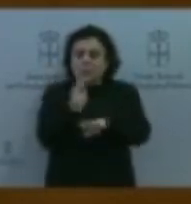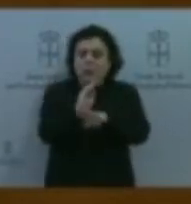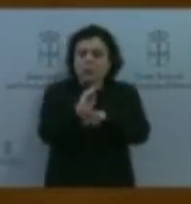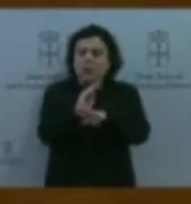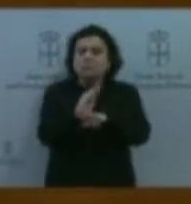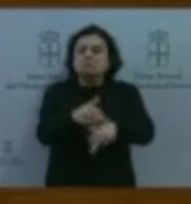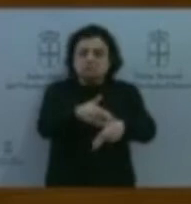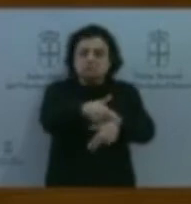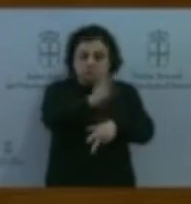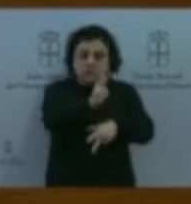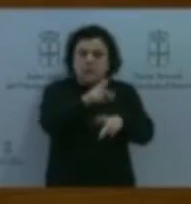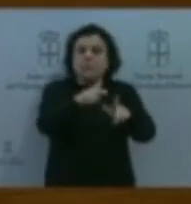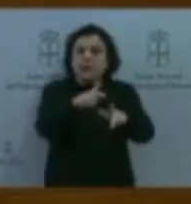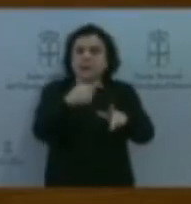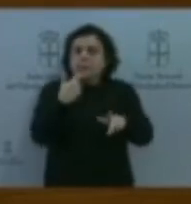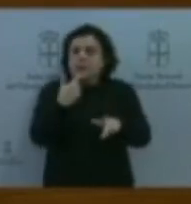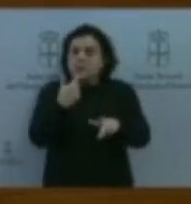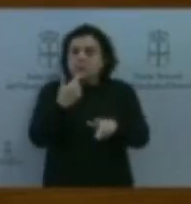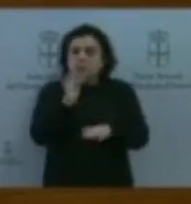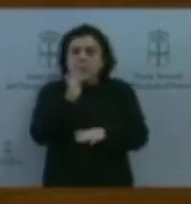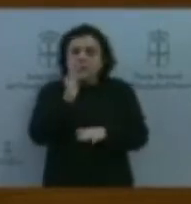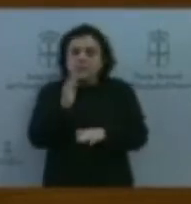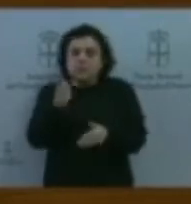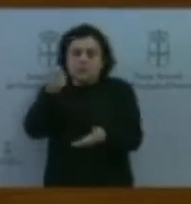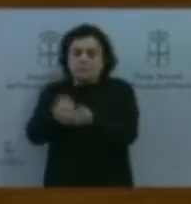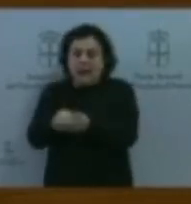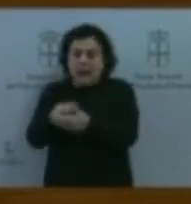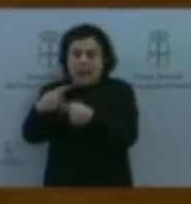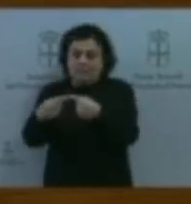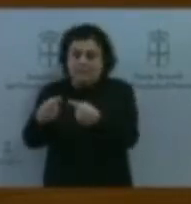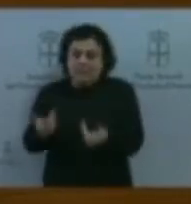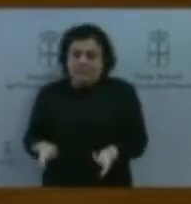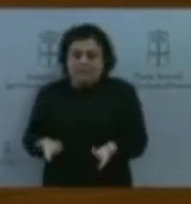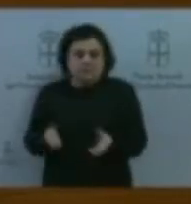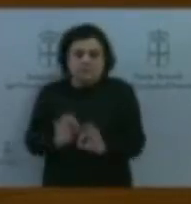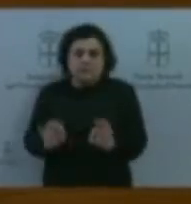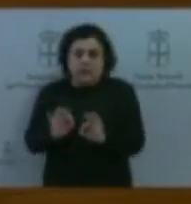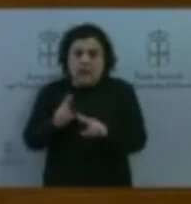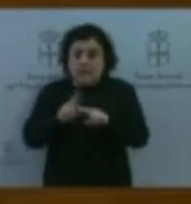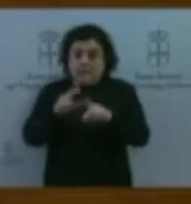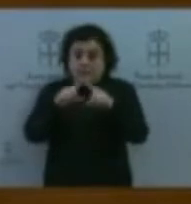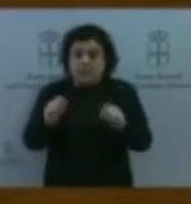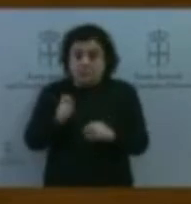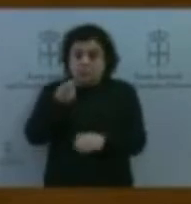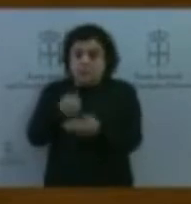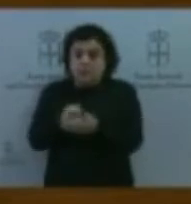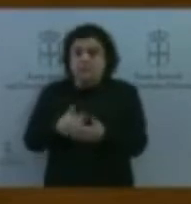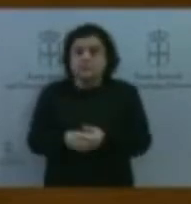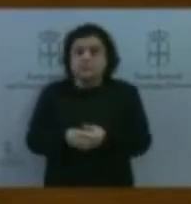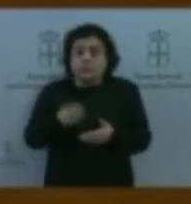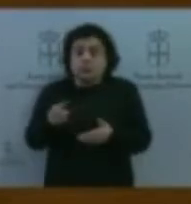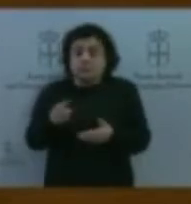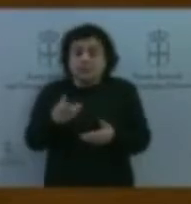a los arrendadores. Y lo que sucede es que esa dueña de la casa les emite una orden de desahucio, en el entretiempo de la